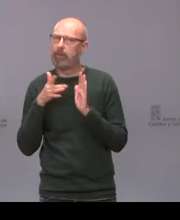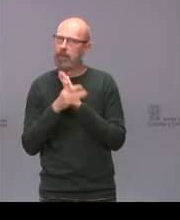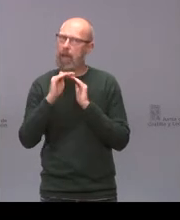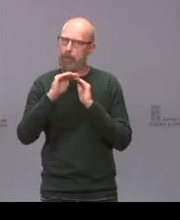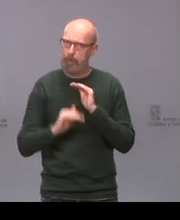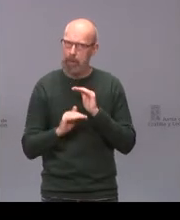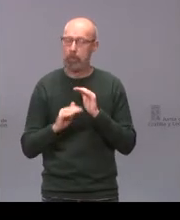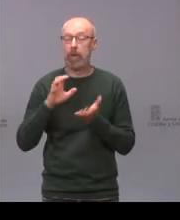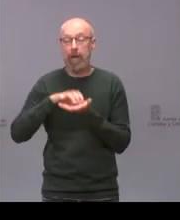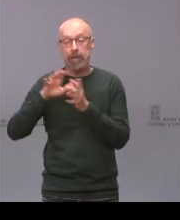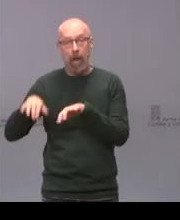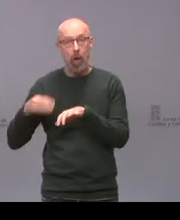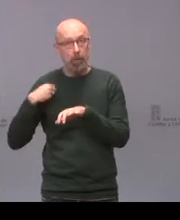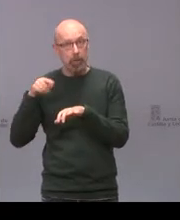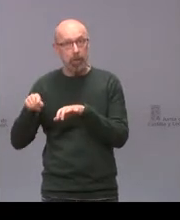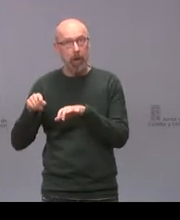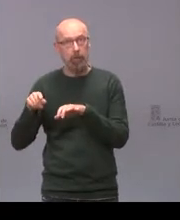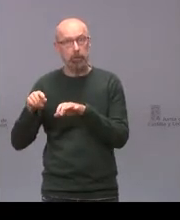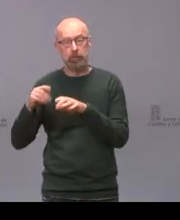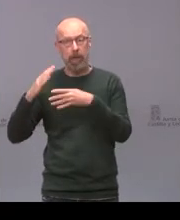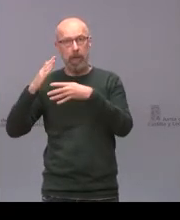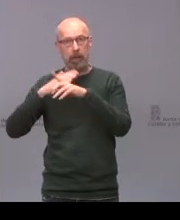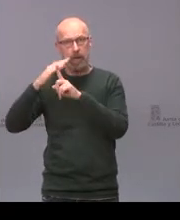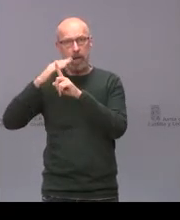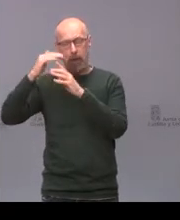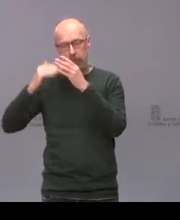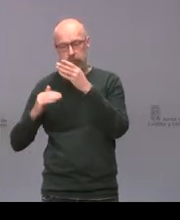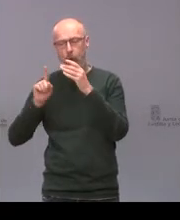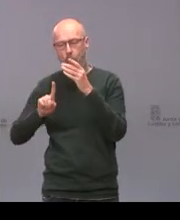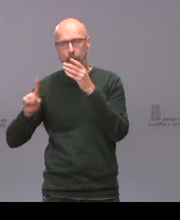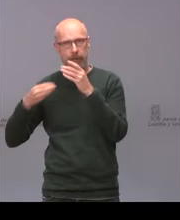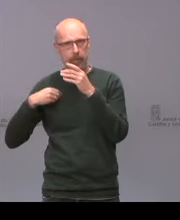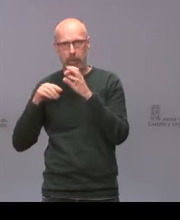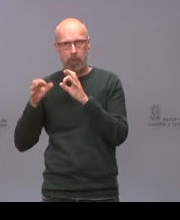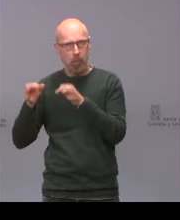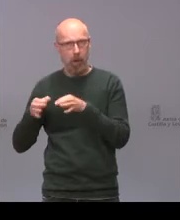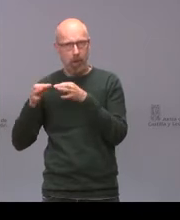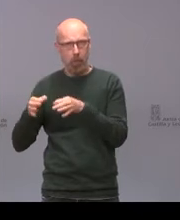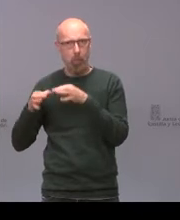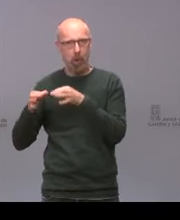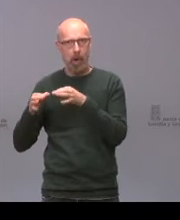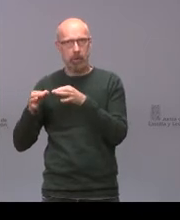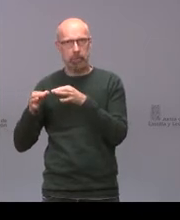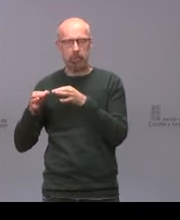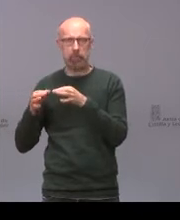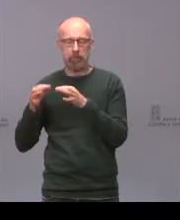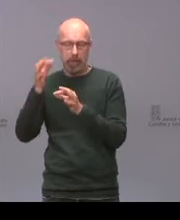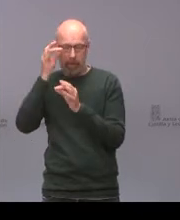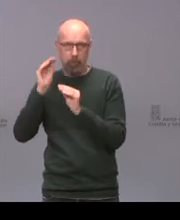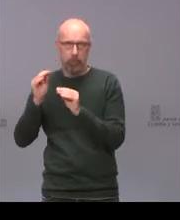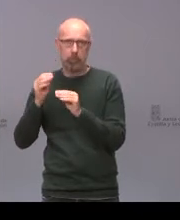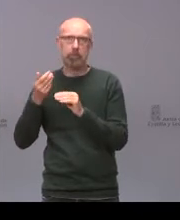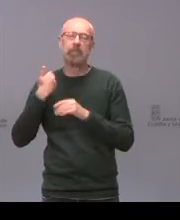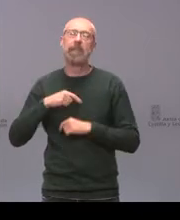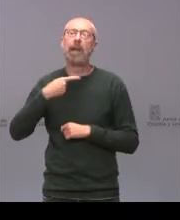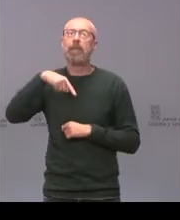afortunadamente, sigue en el mismo lugar, es decir, ocupa el número 11 en la posición de incidencia. Estamos en